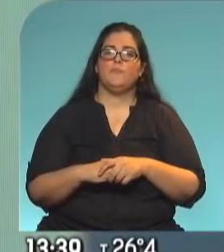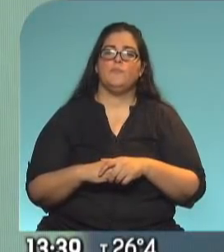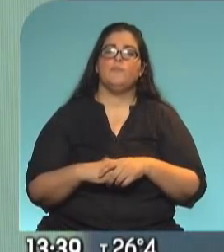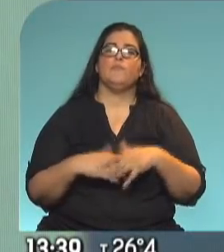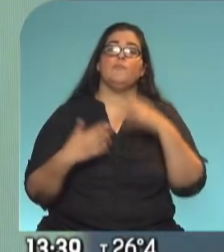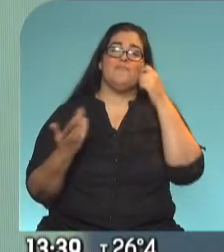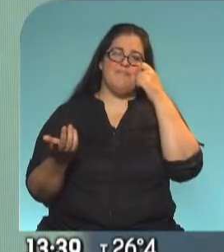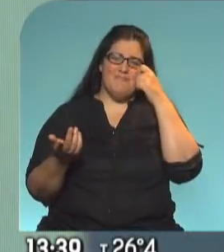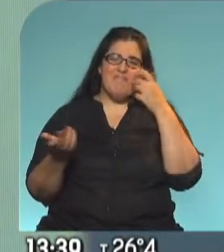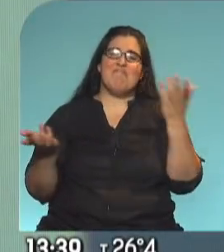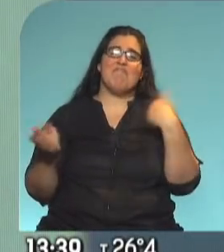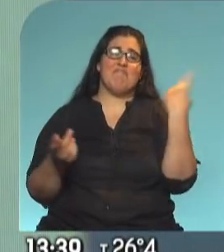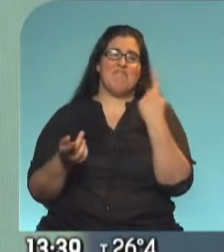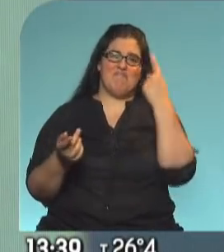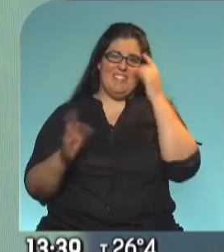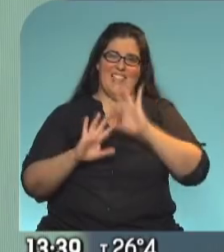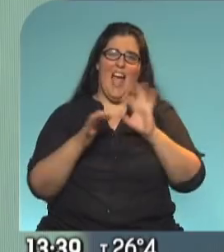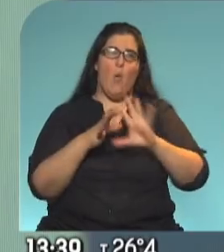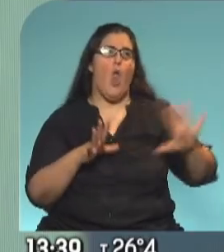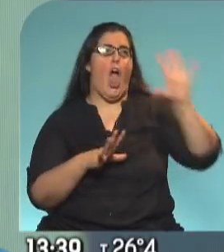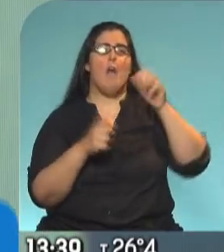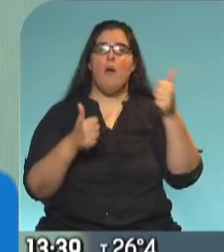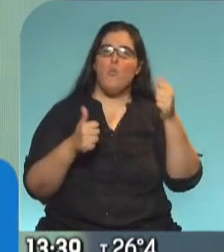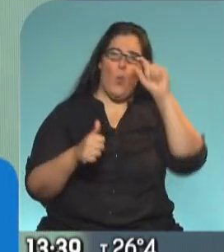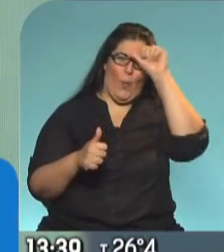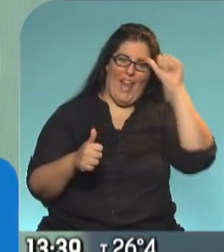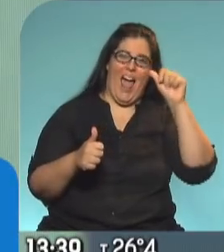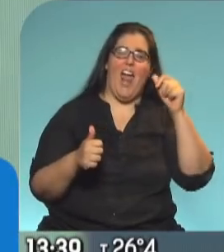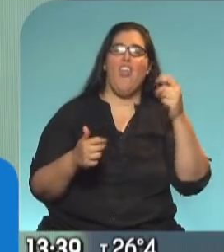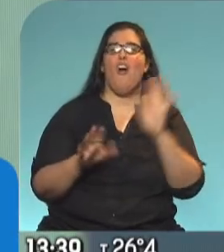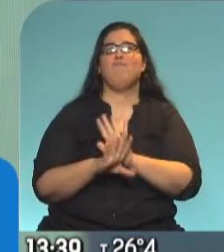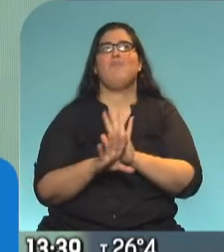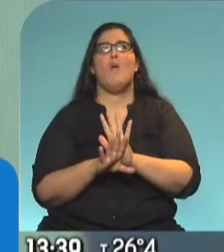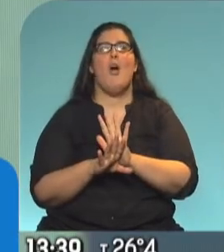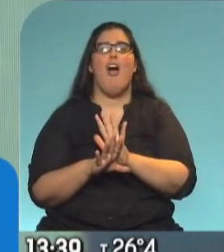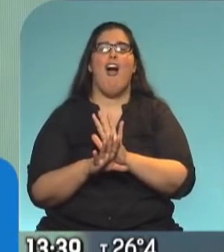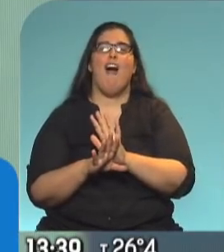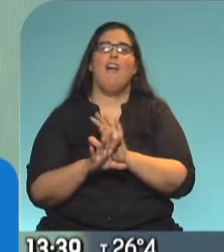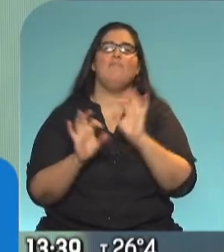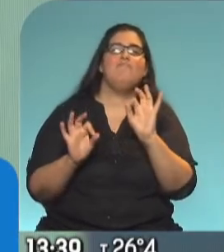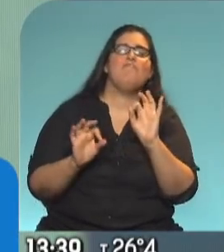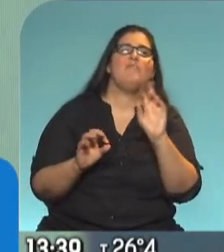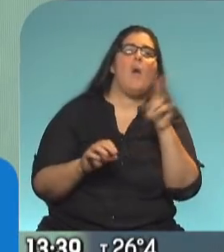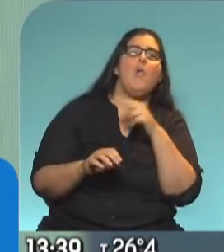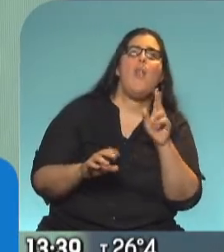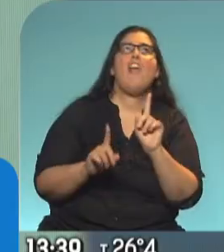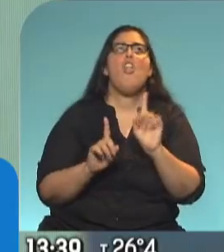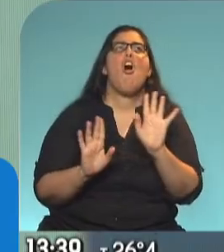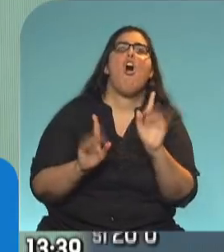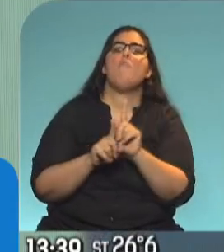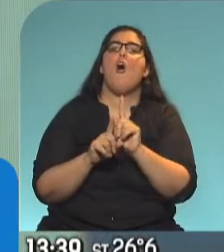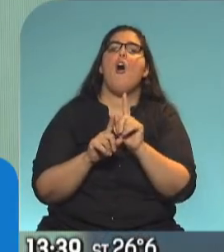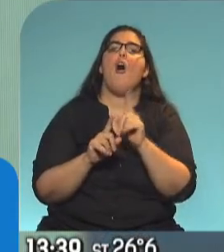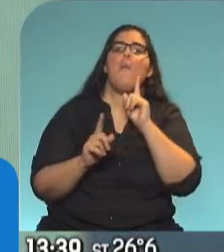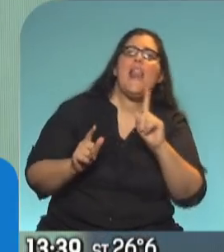Cuando parecía que ya había pasado lo peor en Europa y que el verano europeo había, no digo anulado, pero disipado el riesgo o alejado